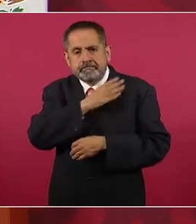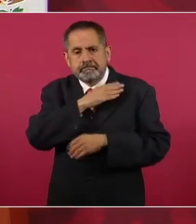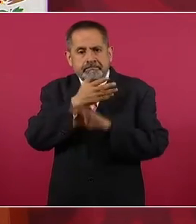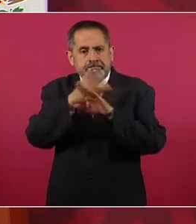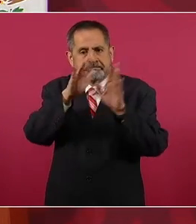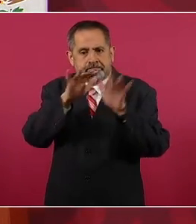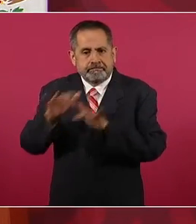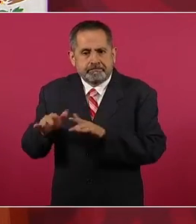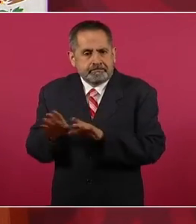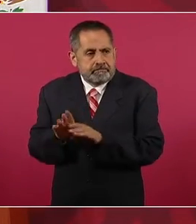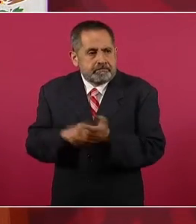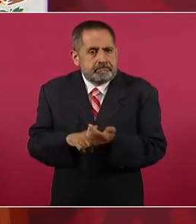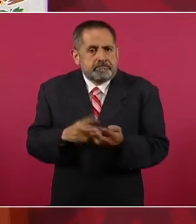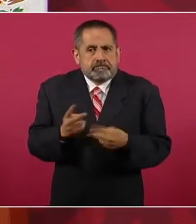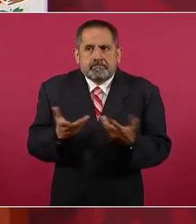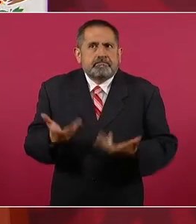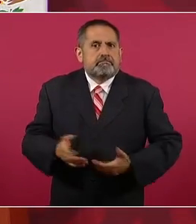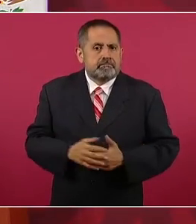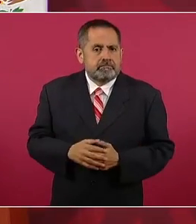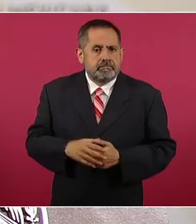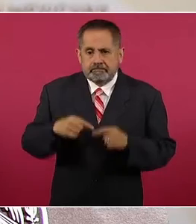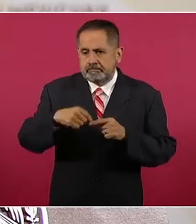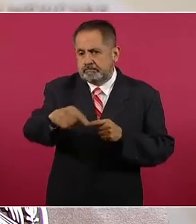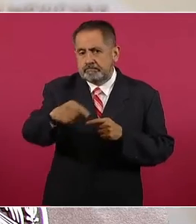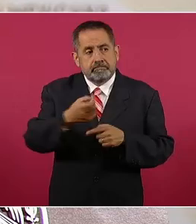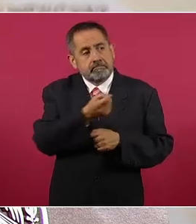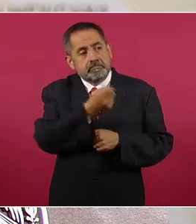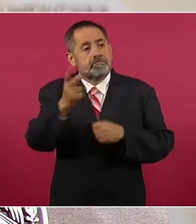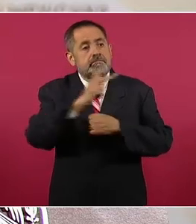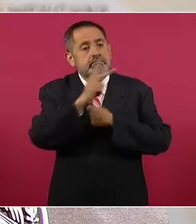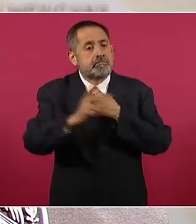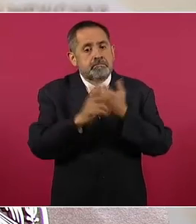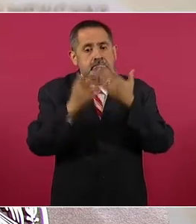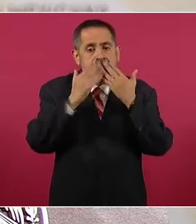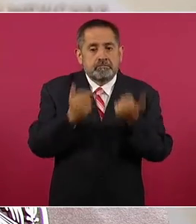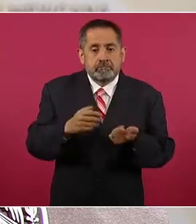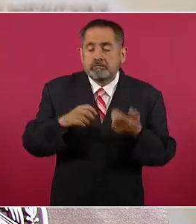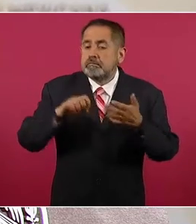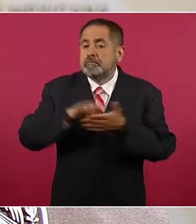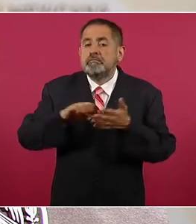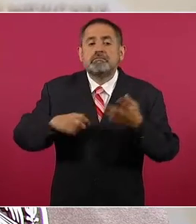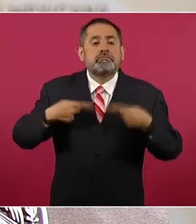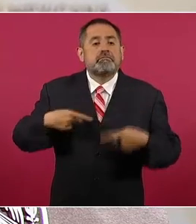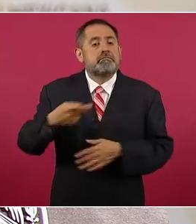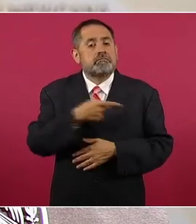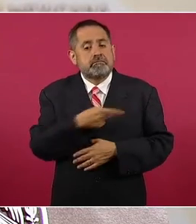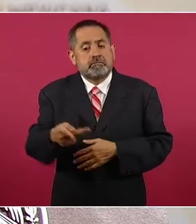va a enfrentarse el invierno en algunos países, sobre todo la gente pobre,